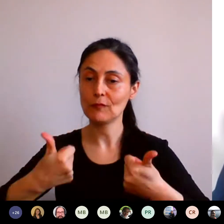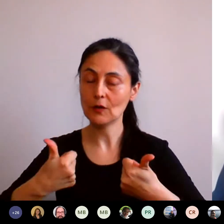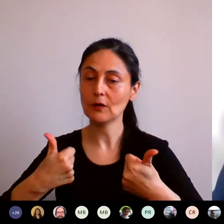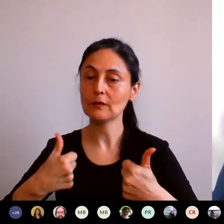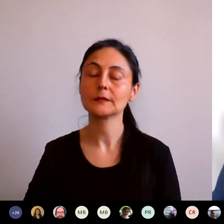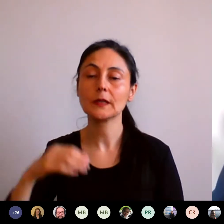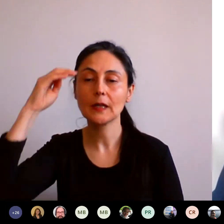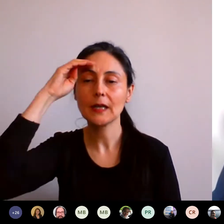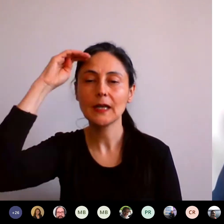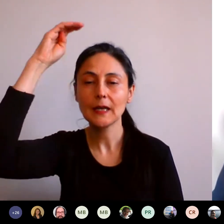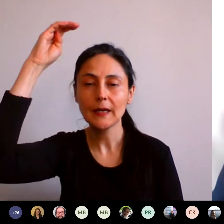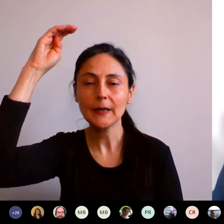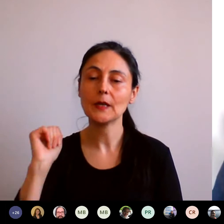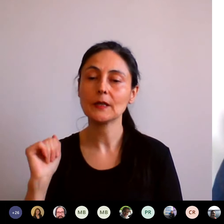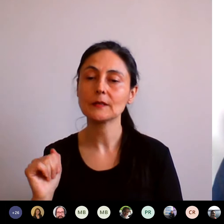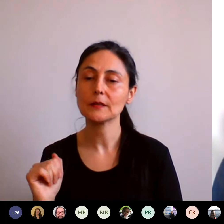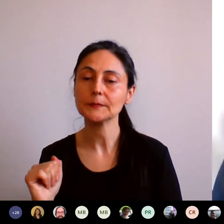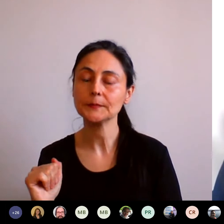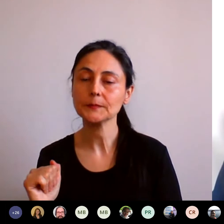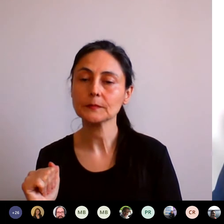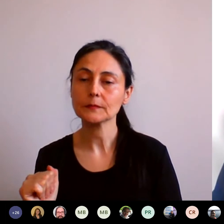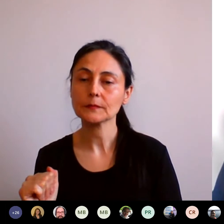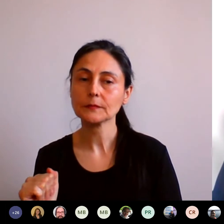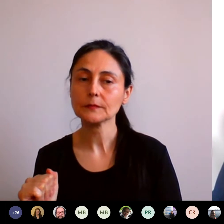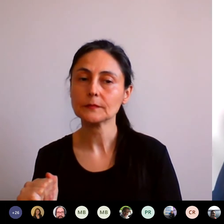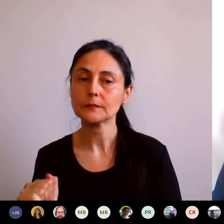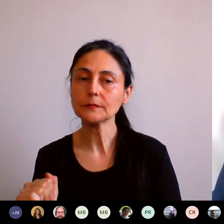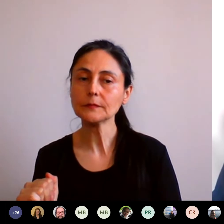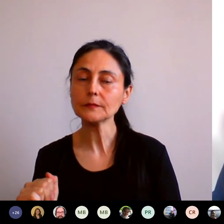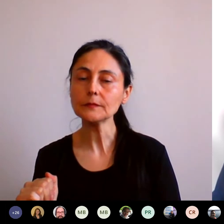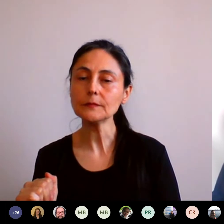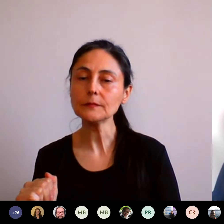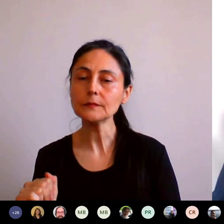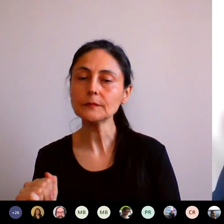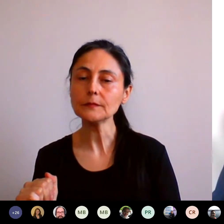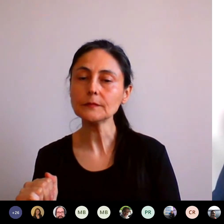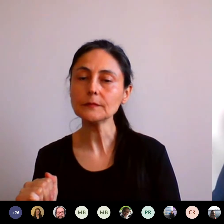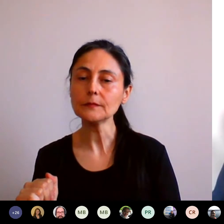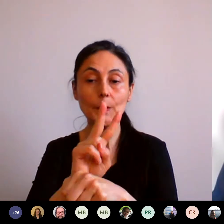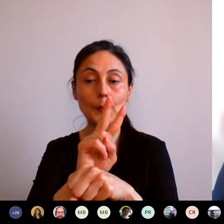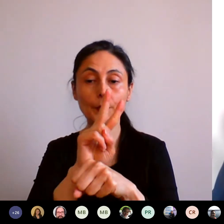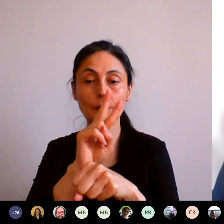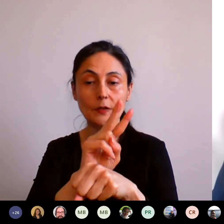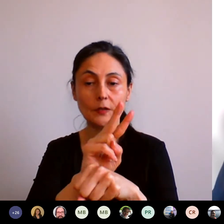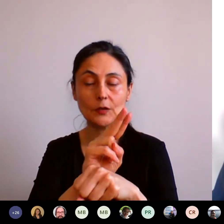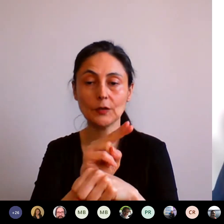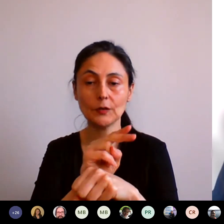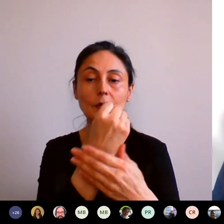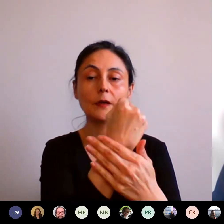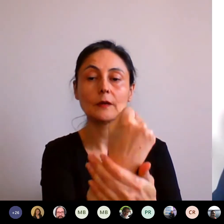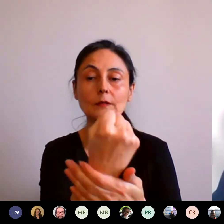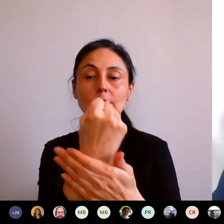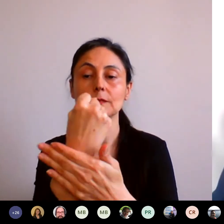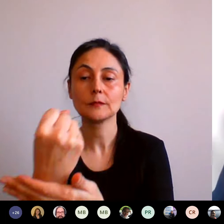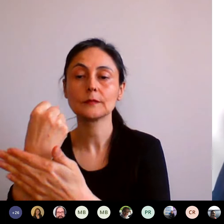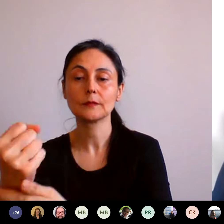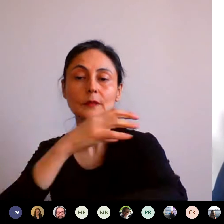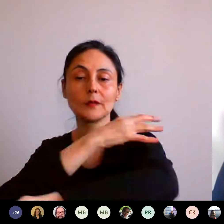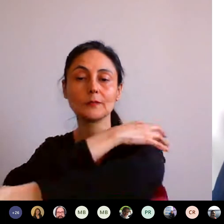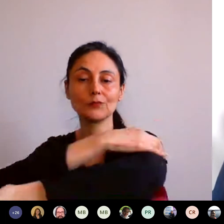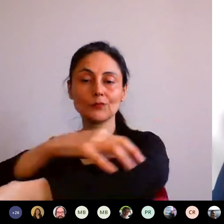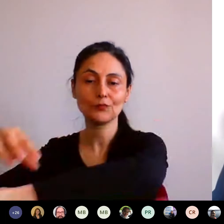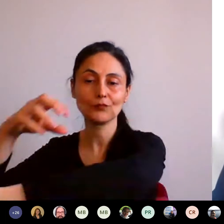investigación, y actualmente se desempeña como profesor asistente de nuestra carrera de psicología de la región de Coquimbo, ¿ya?,